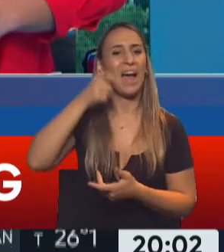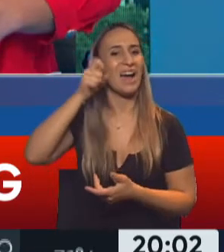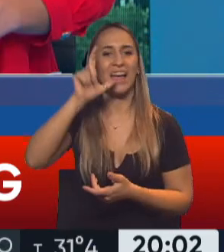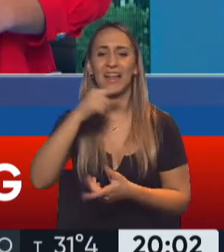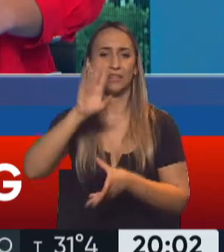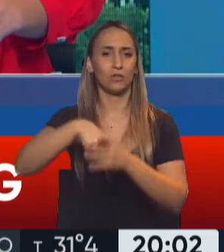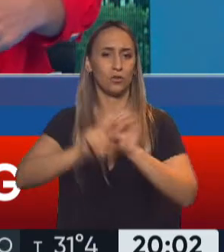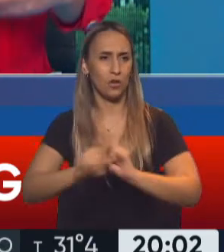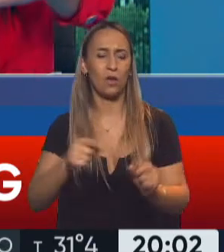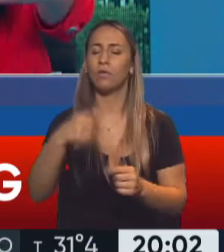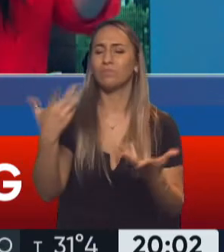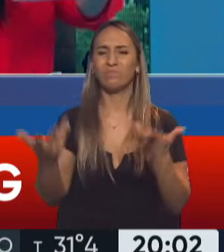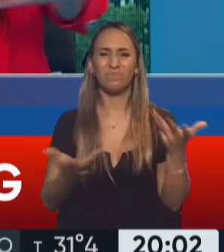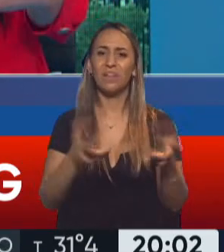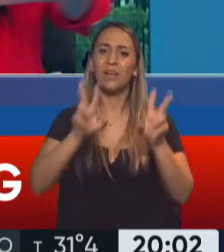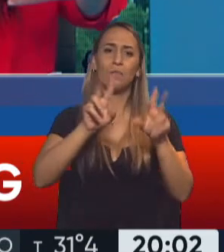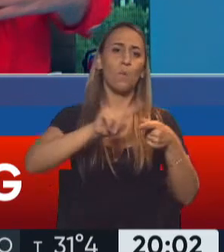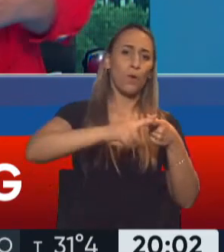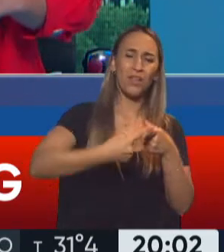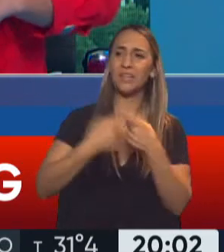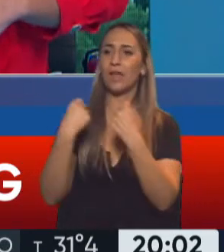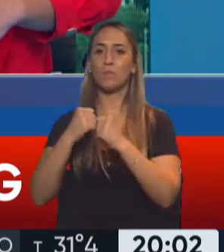que mezclan y combinan el